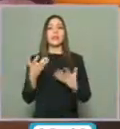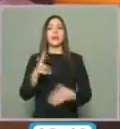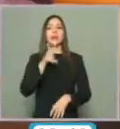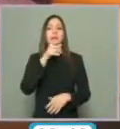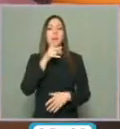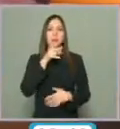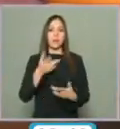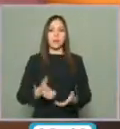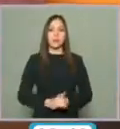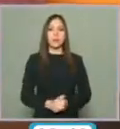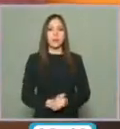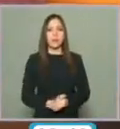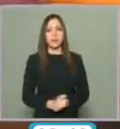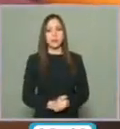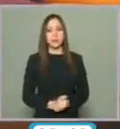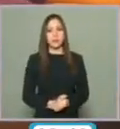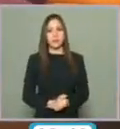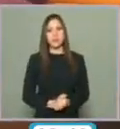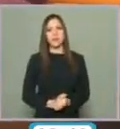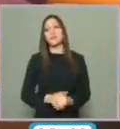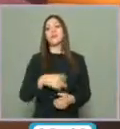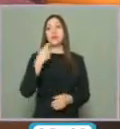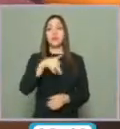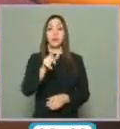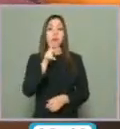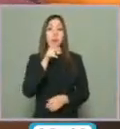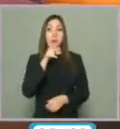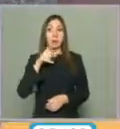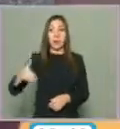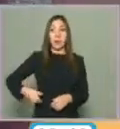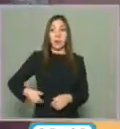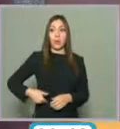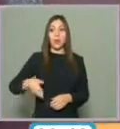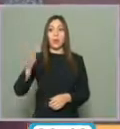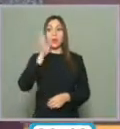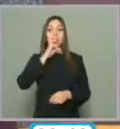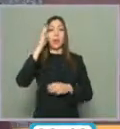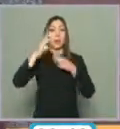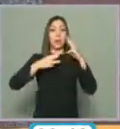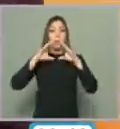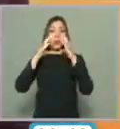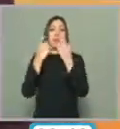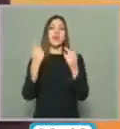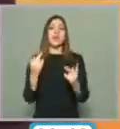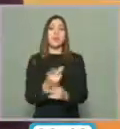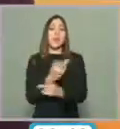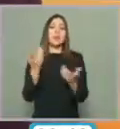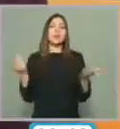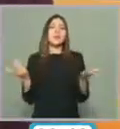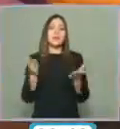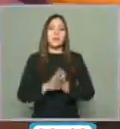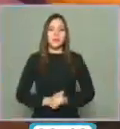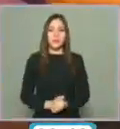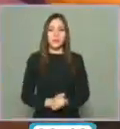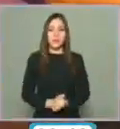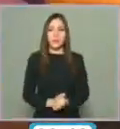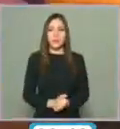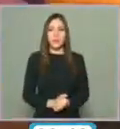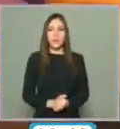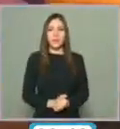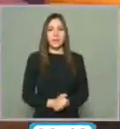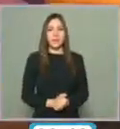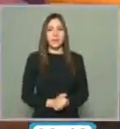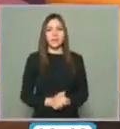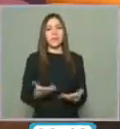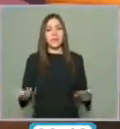verdad? O sea, el padre es culpable del calentamiento global. ¿Qué pasó, Miguel? Es algo